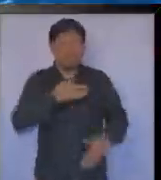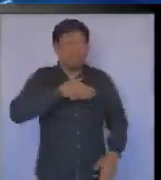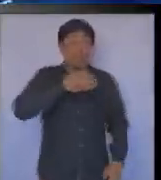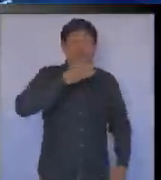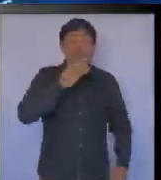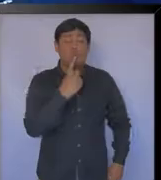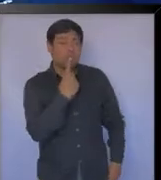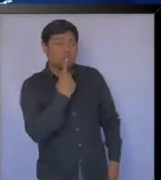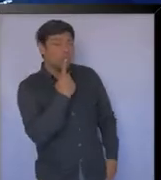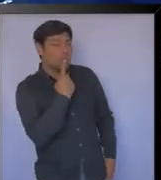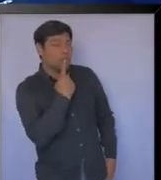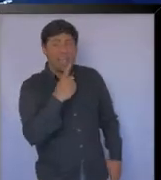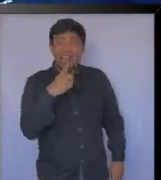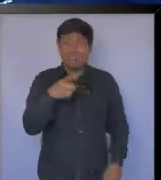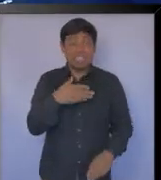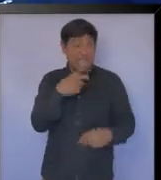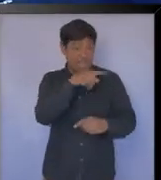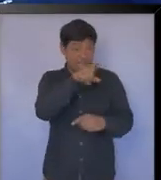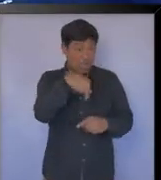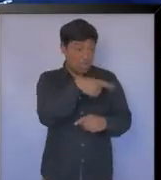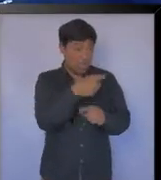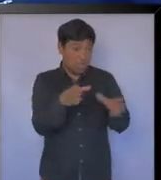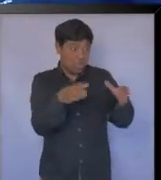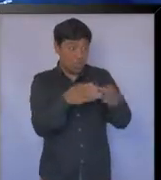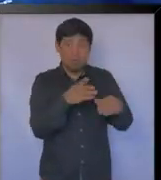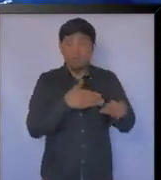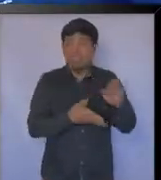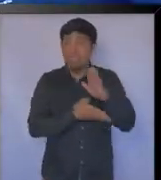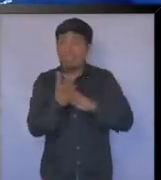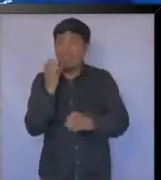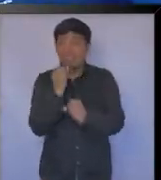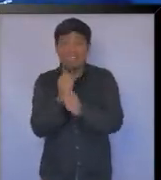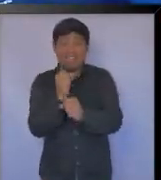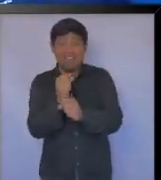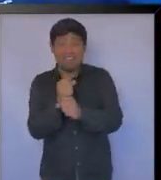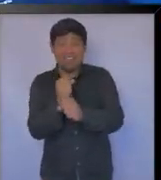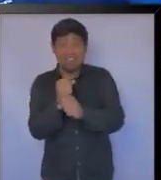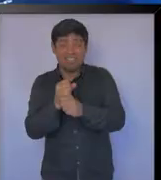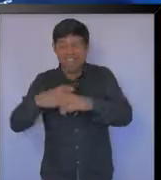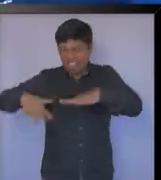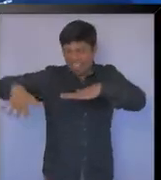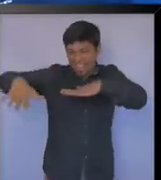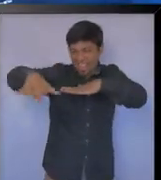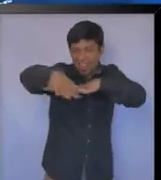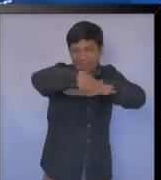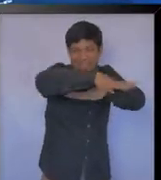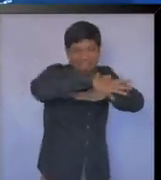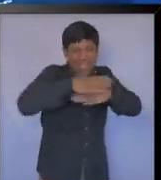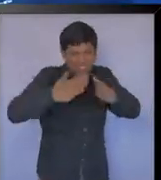Todos los pescadores y sus embarcaciones se van pa' mar adentro sin miedo a